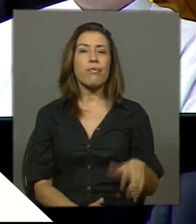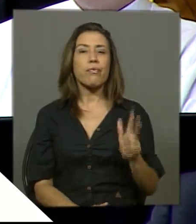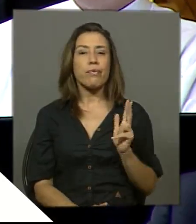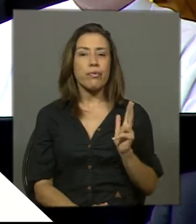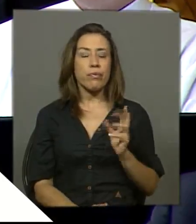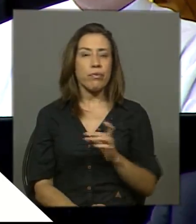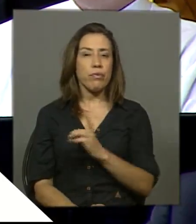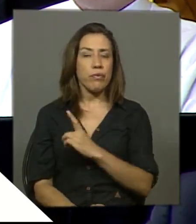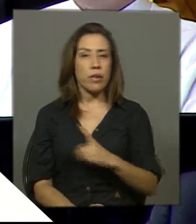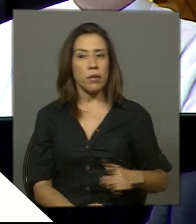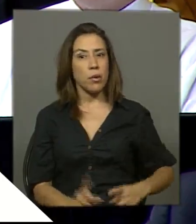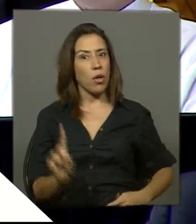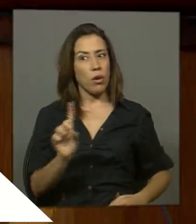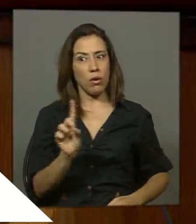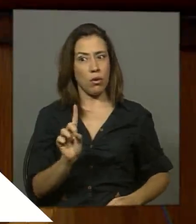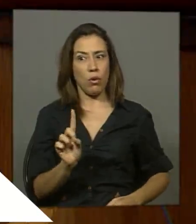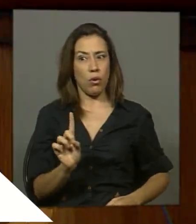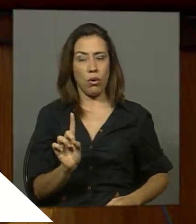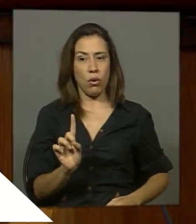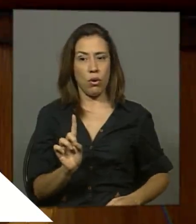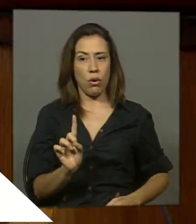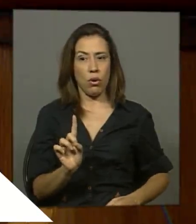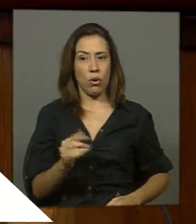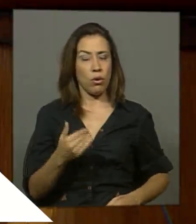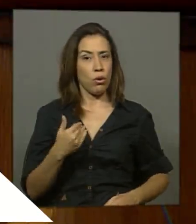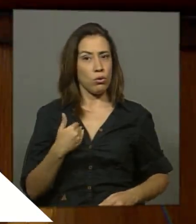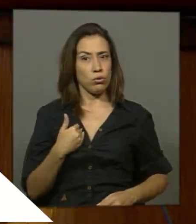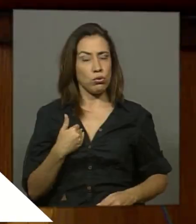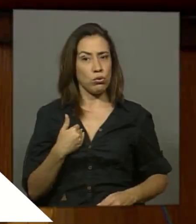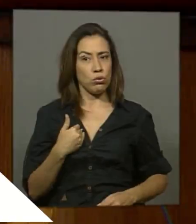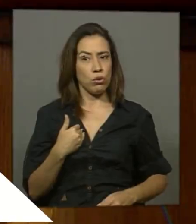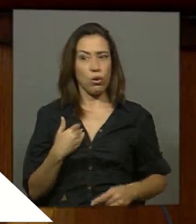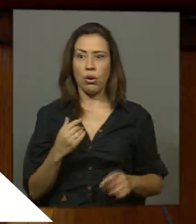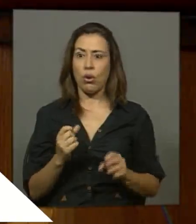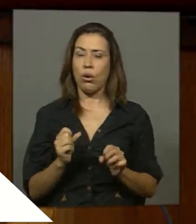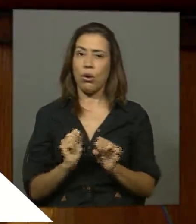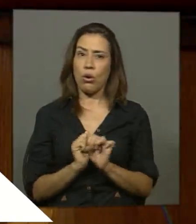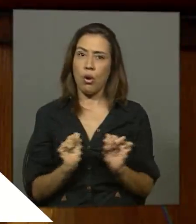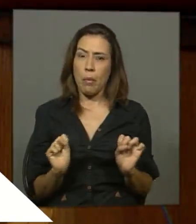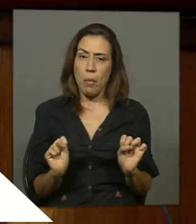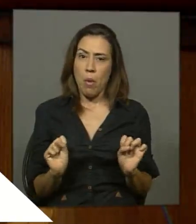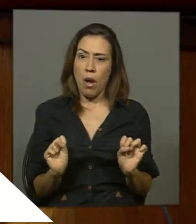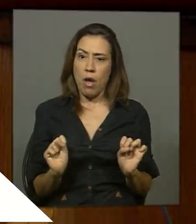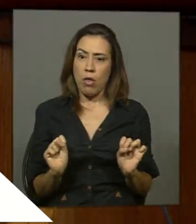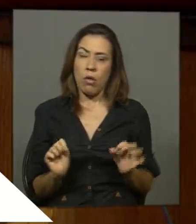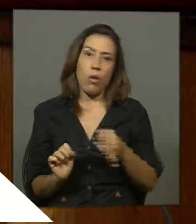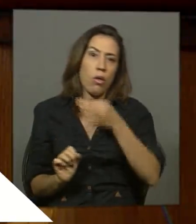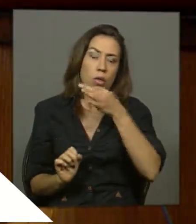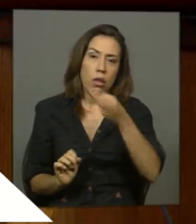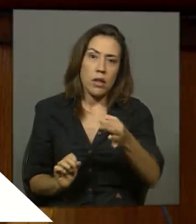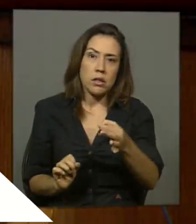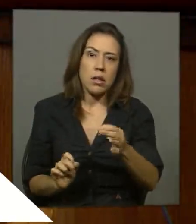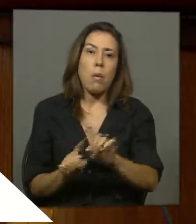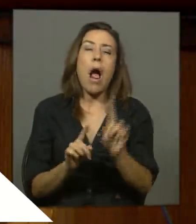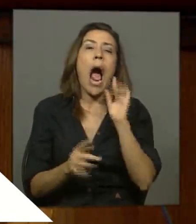diputado no eh No estoy en condiciones de descartar